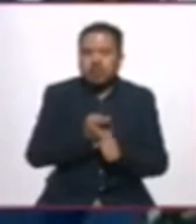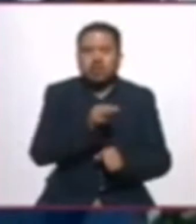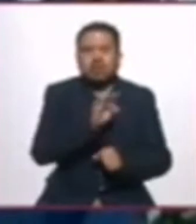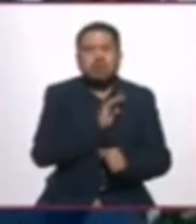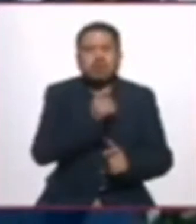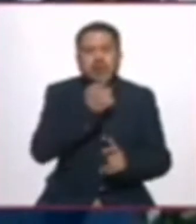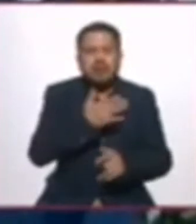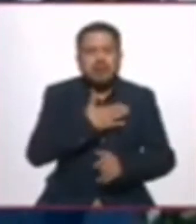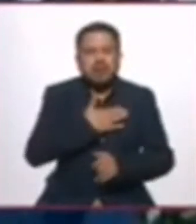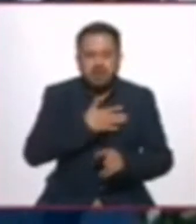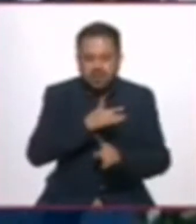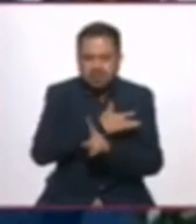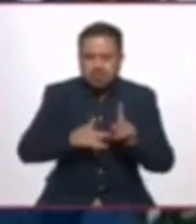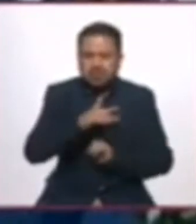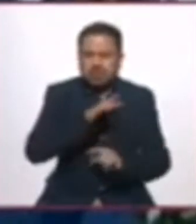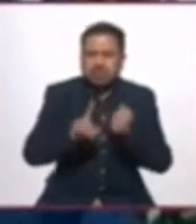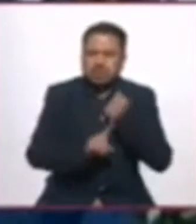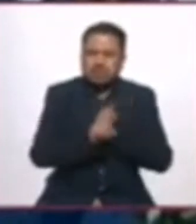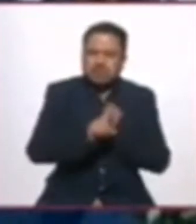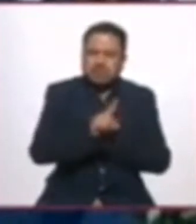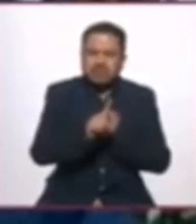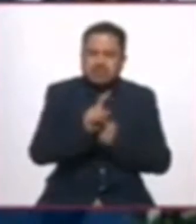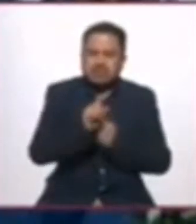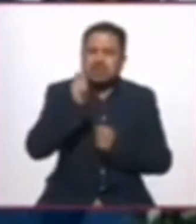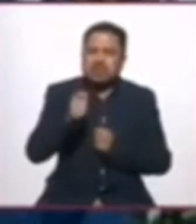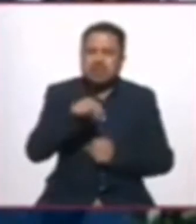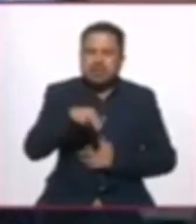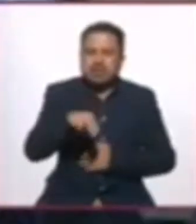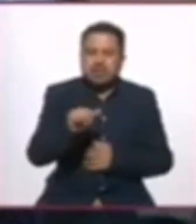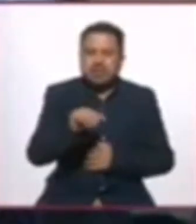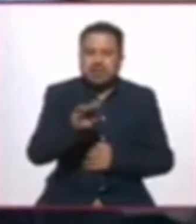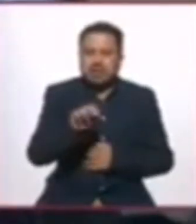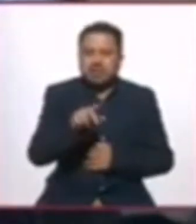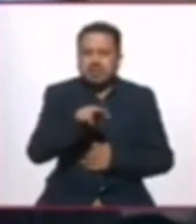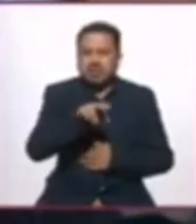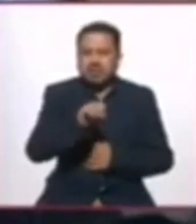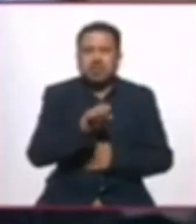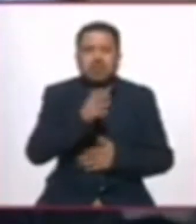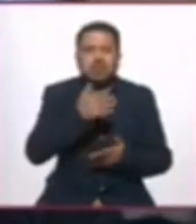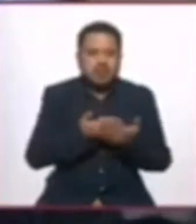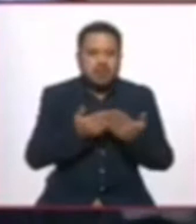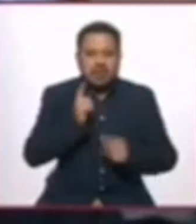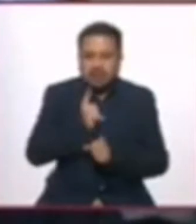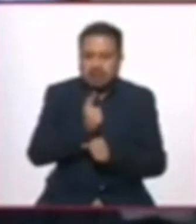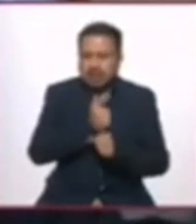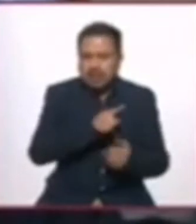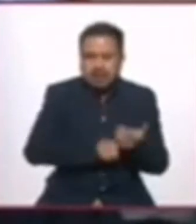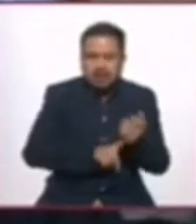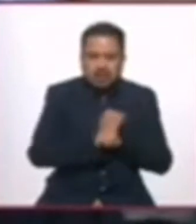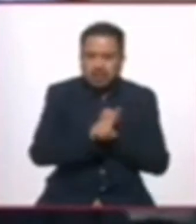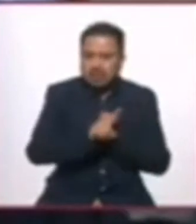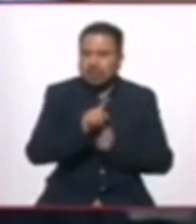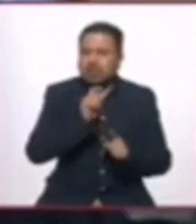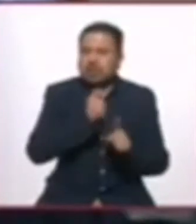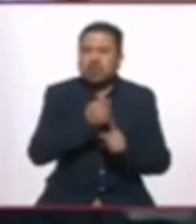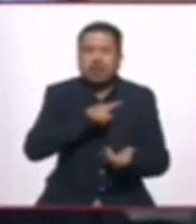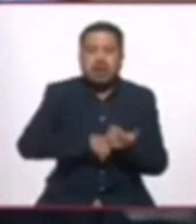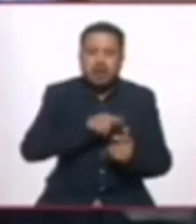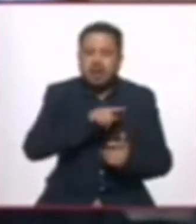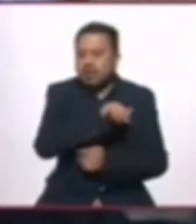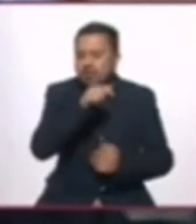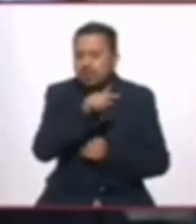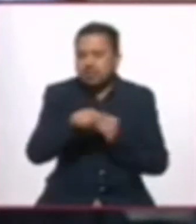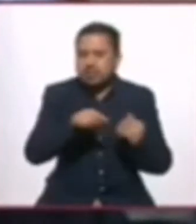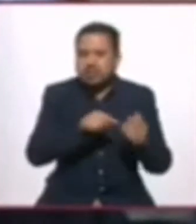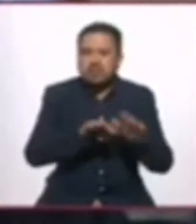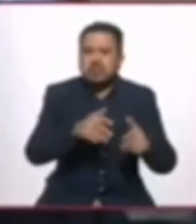¿Podría ubicarnos en el contexto del conflicto de Nagorno-Karabaj? Desafortunadamente encontramos en una situación que encontramos una